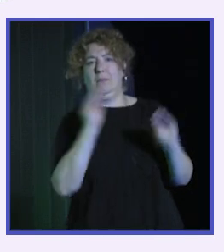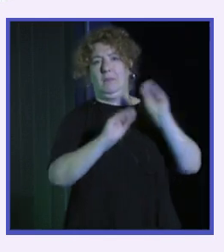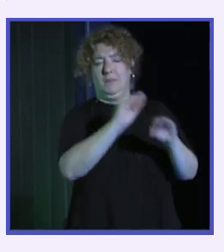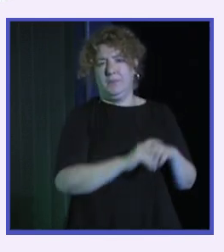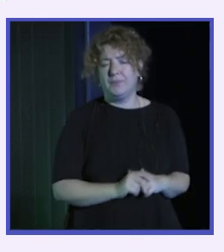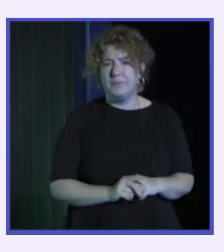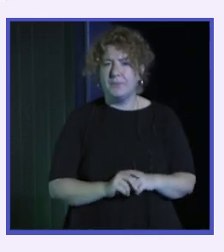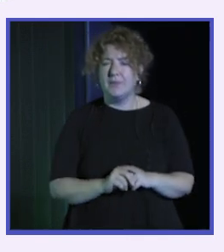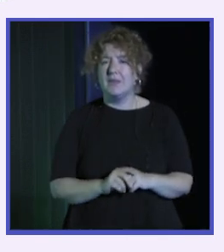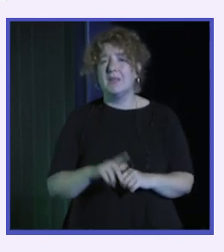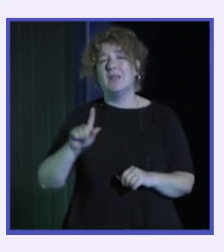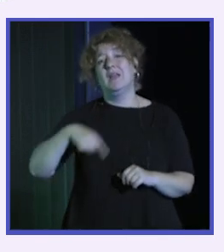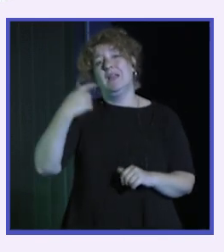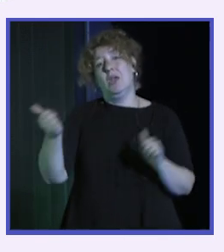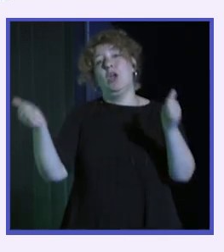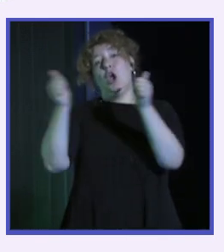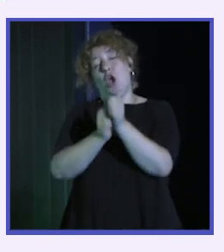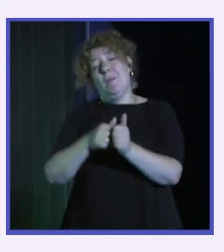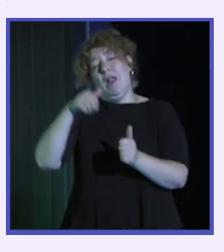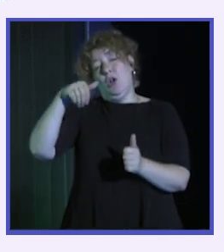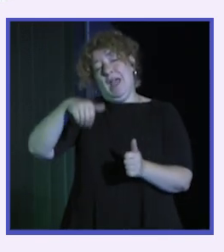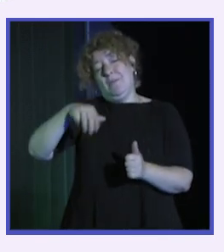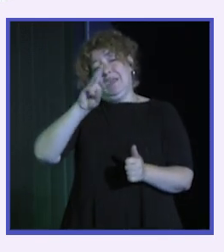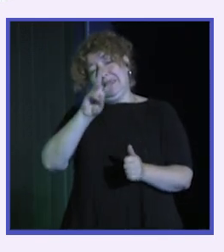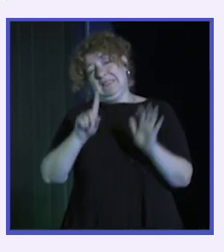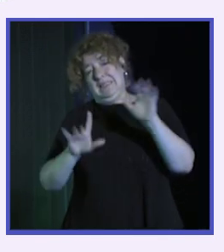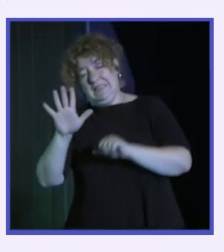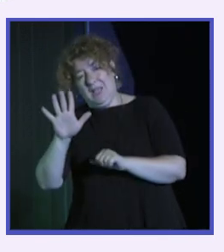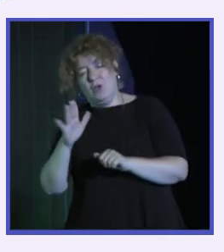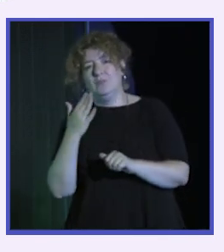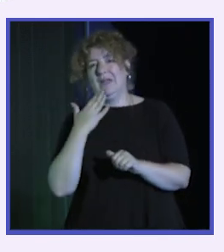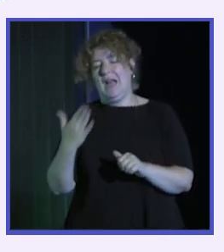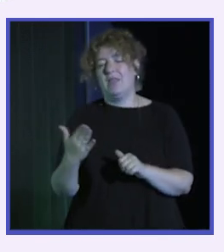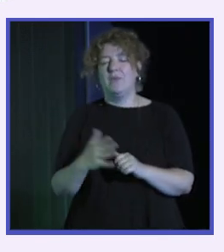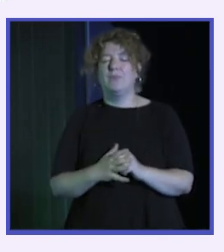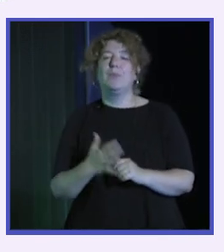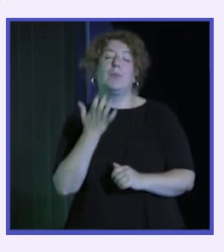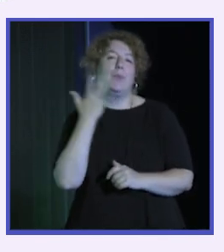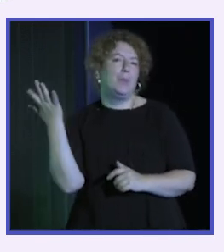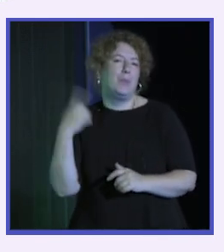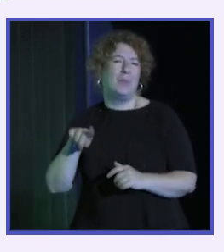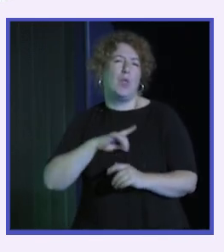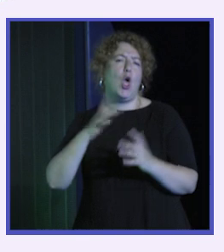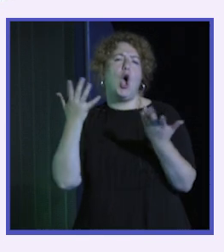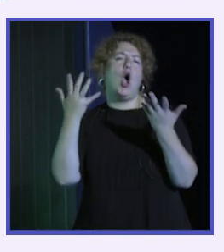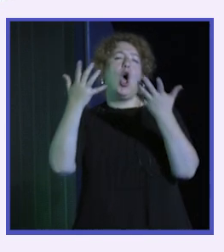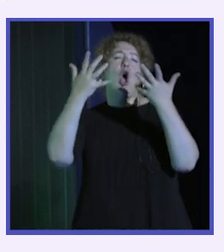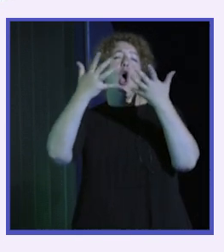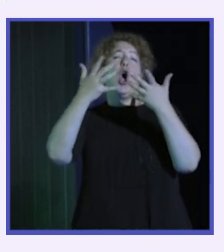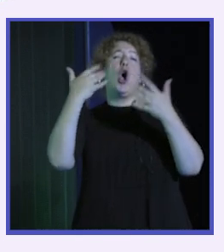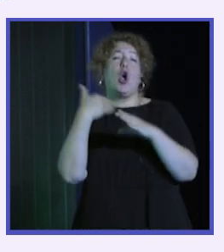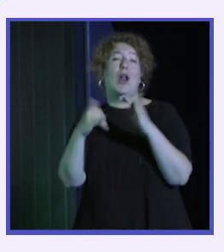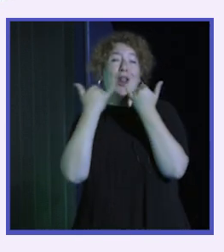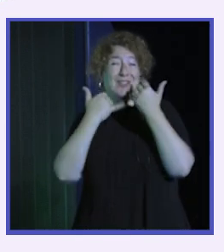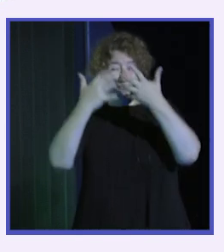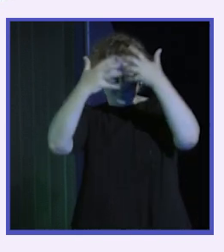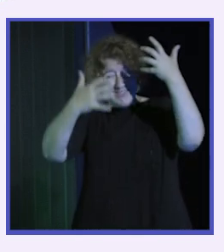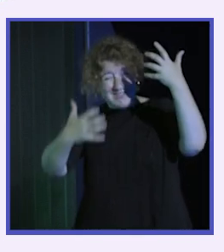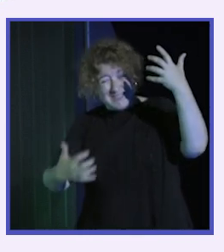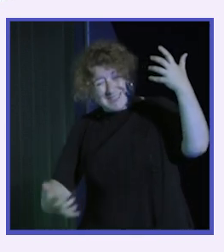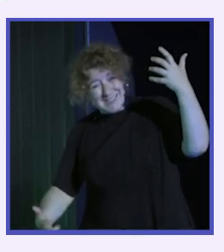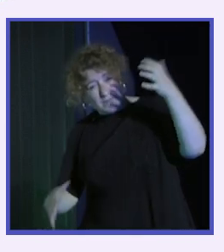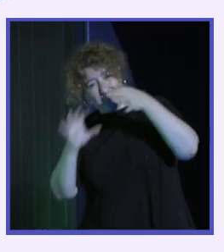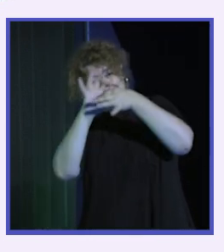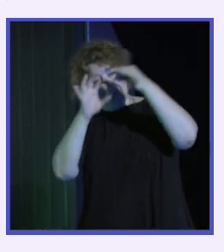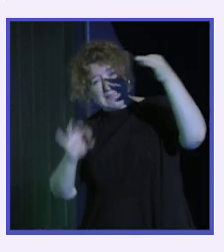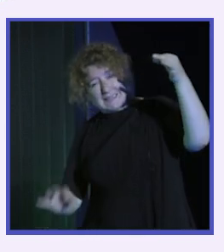de la base de M365 Copilot es un ejemplo de una extracción de un hilo de información de un hilo de correos.